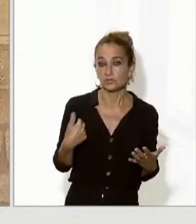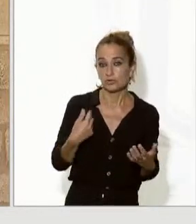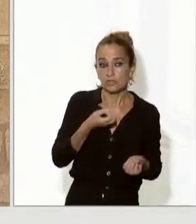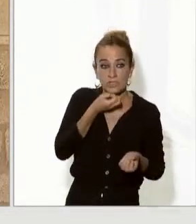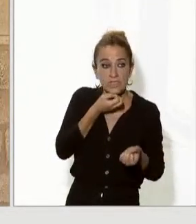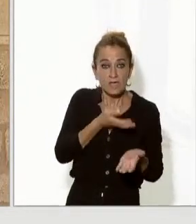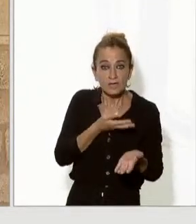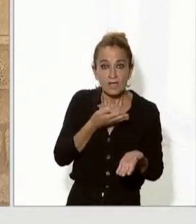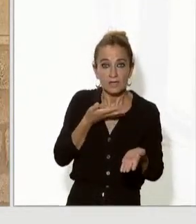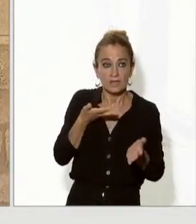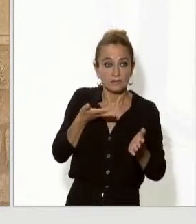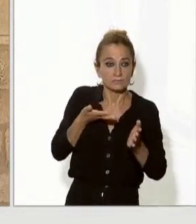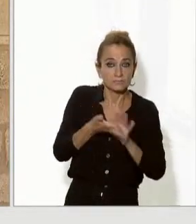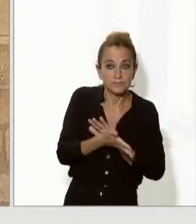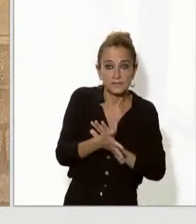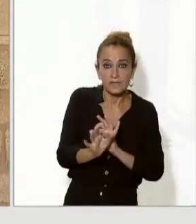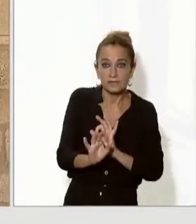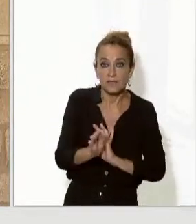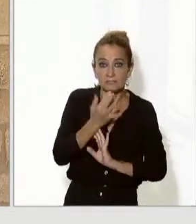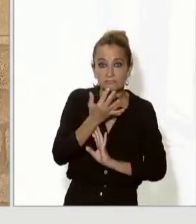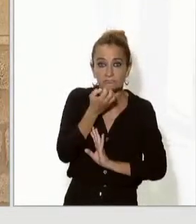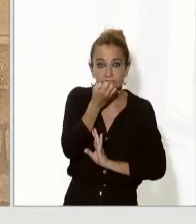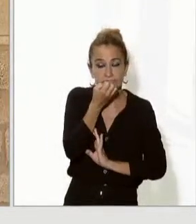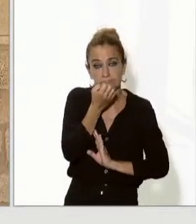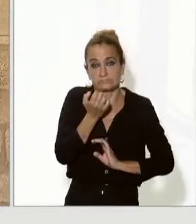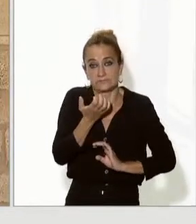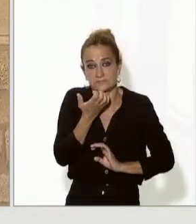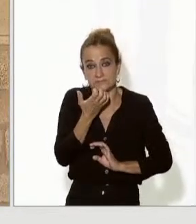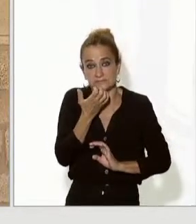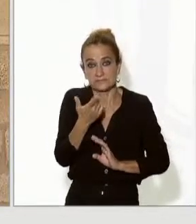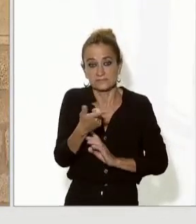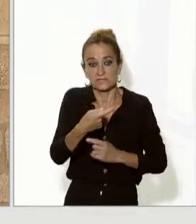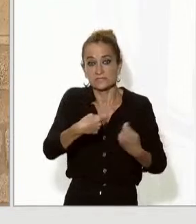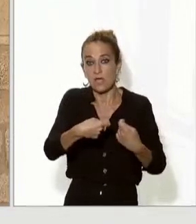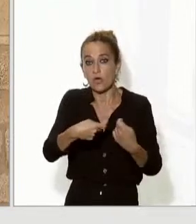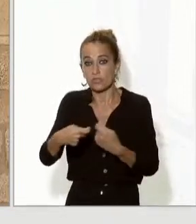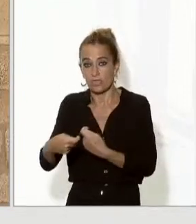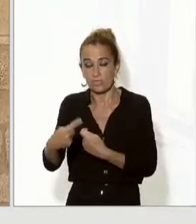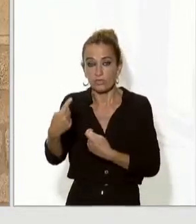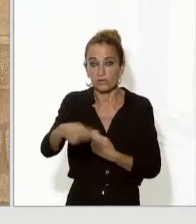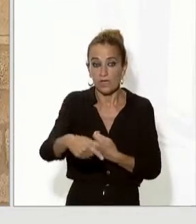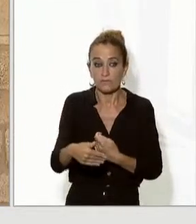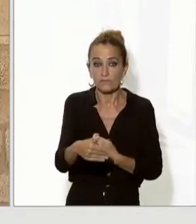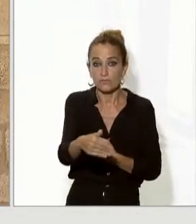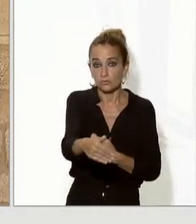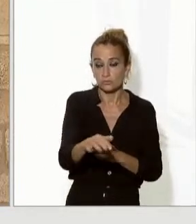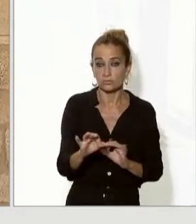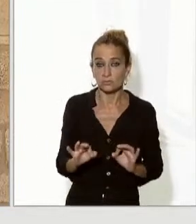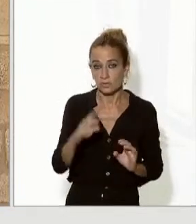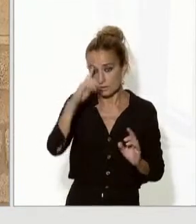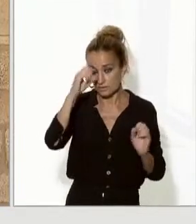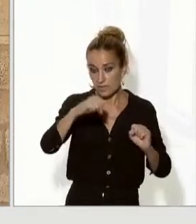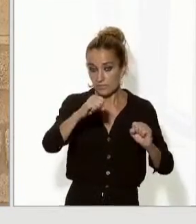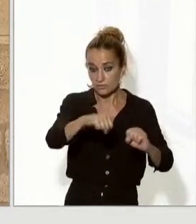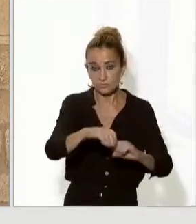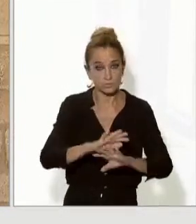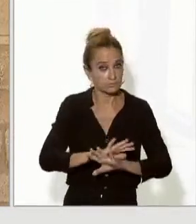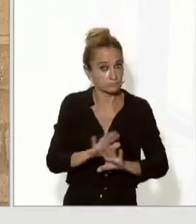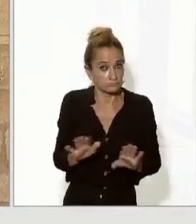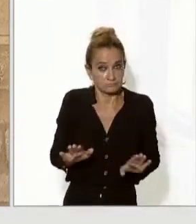declarar ni nada que objetar a estas posibles negociaciones y a estas posibles decisiones